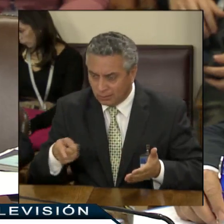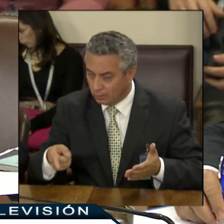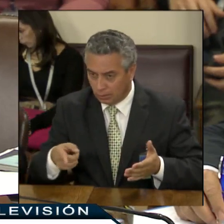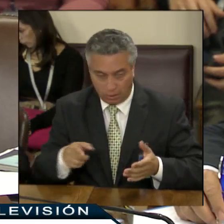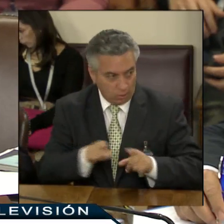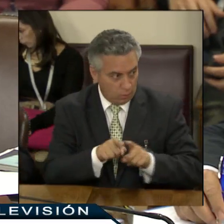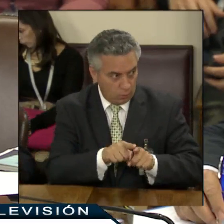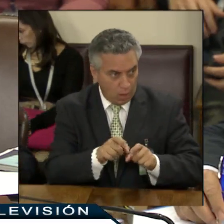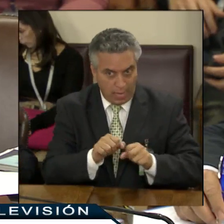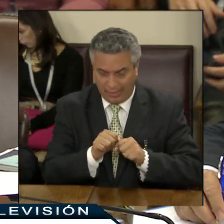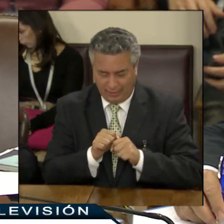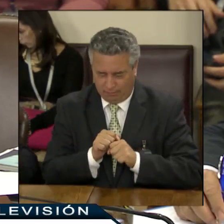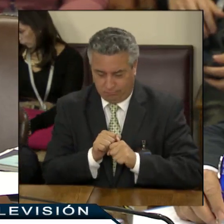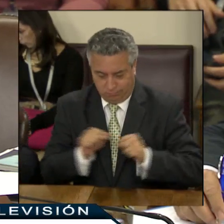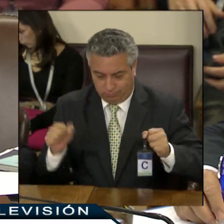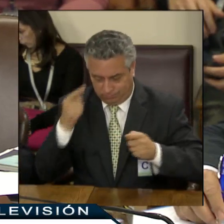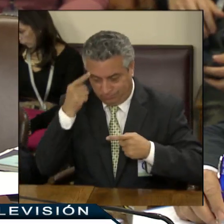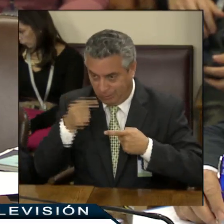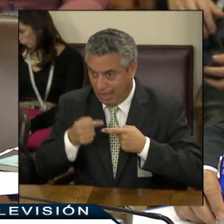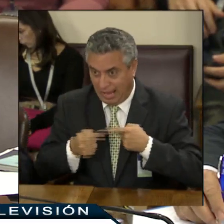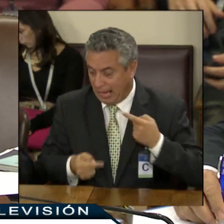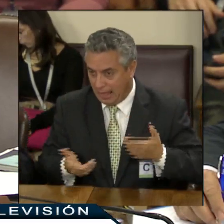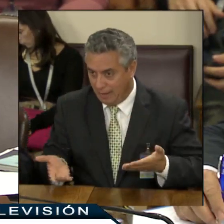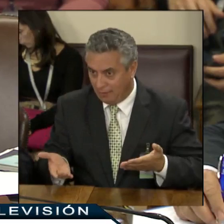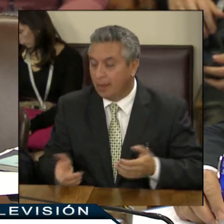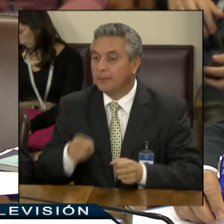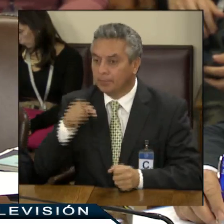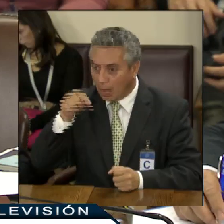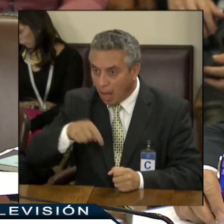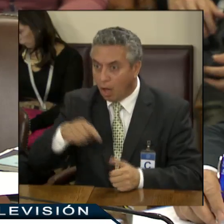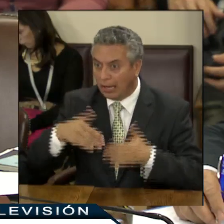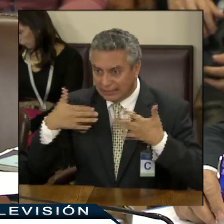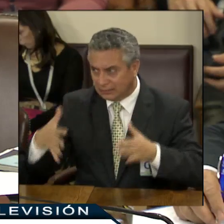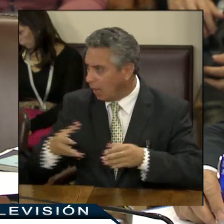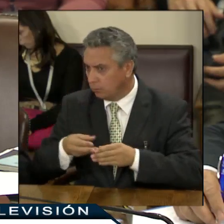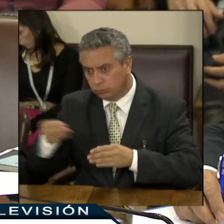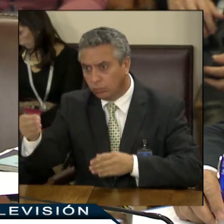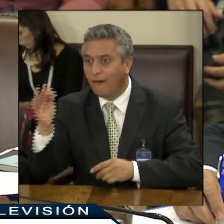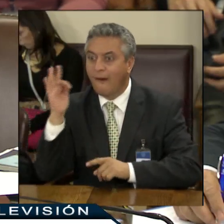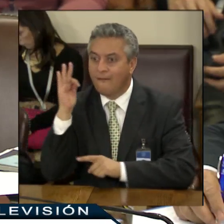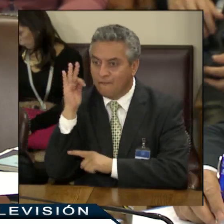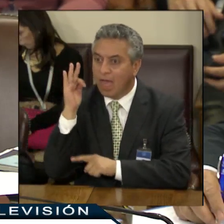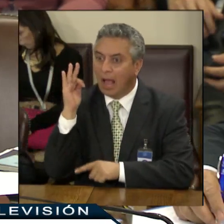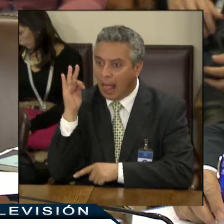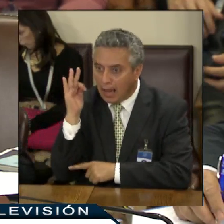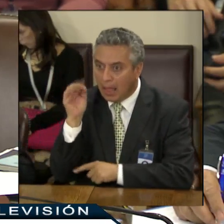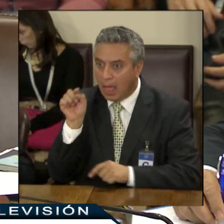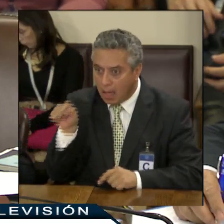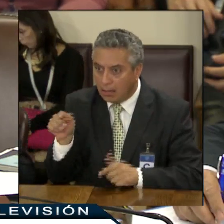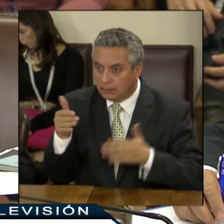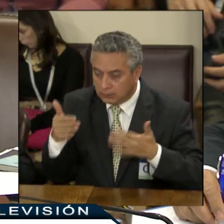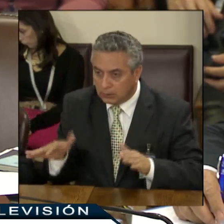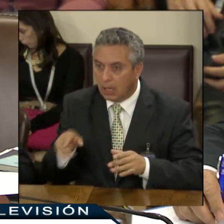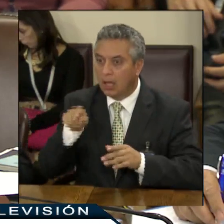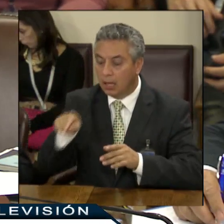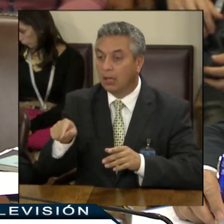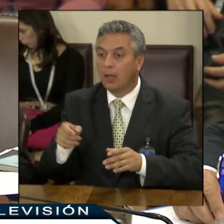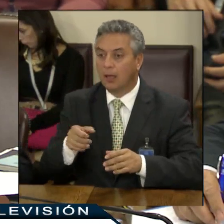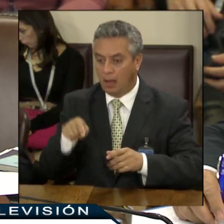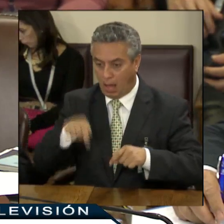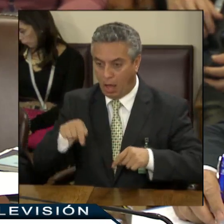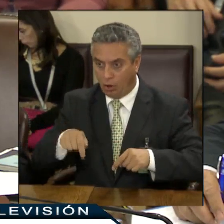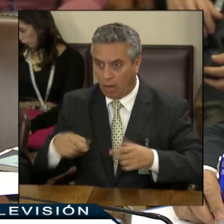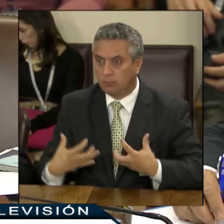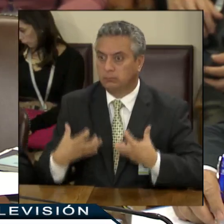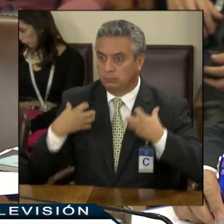es como increíble y ya fue esto llevado a la fiscalía y está en poder de la justicia y todo